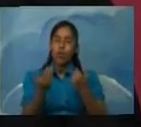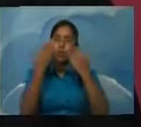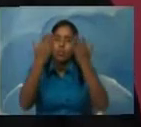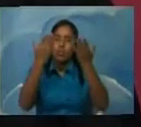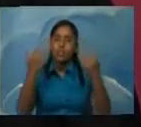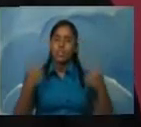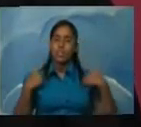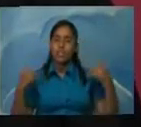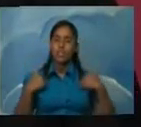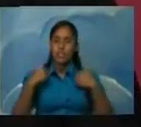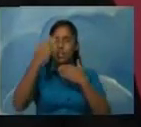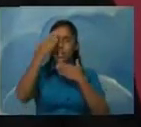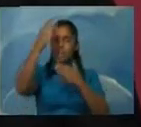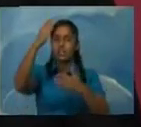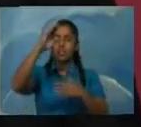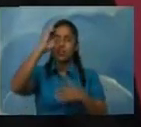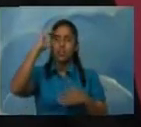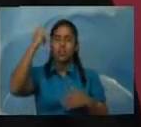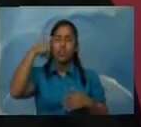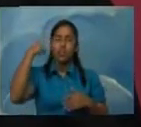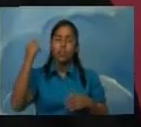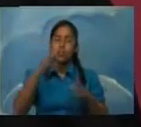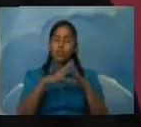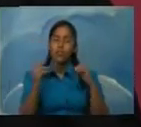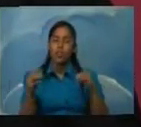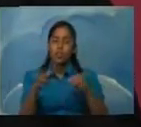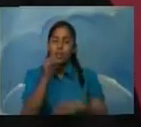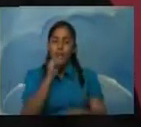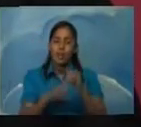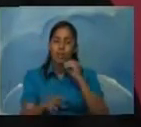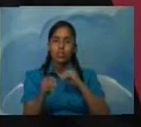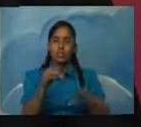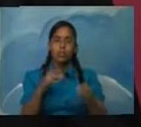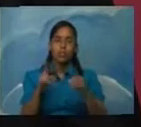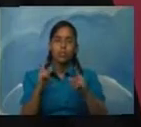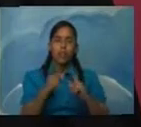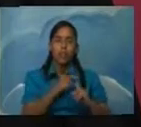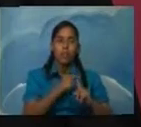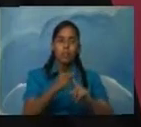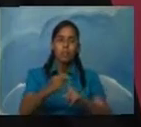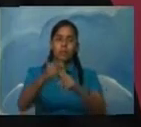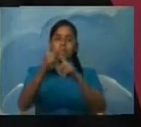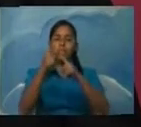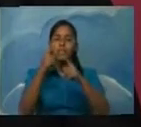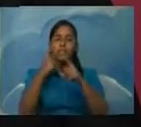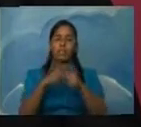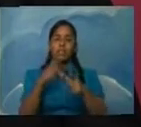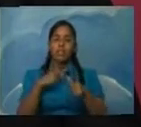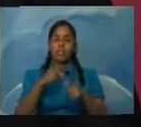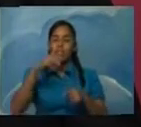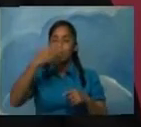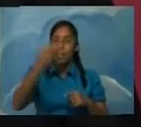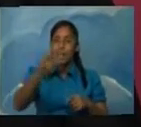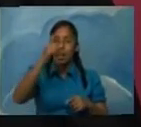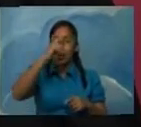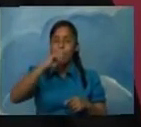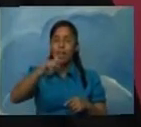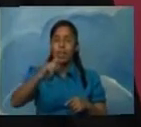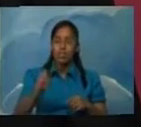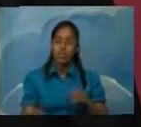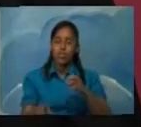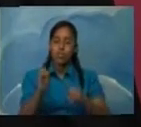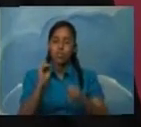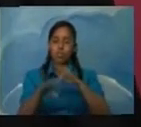de agradecimiento a Dios por las cosechas, por las primicias del año